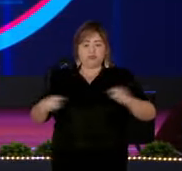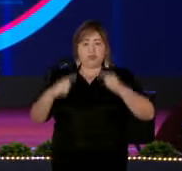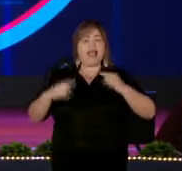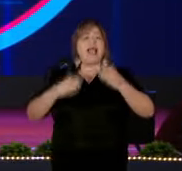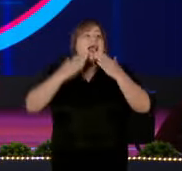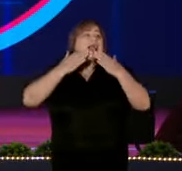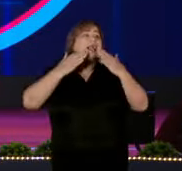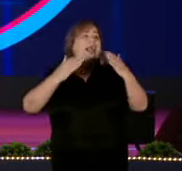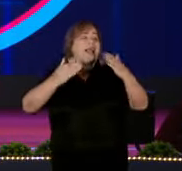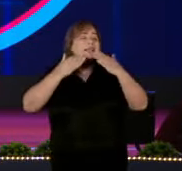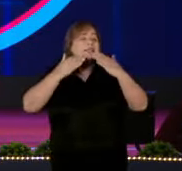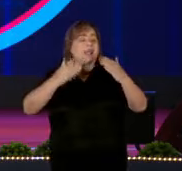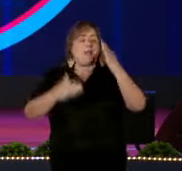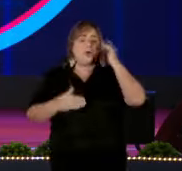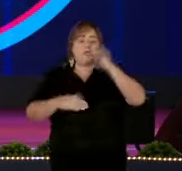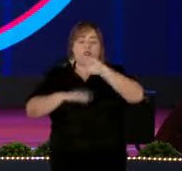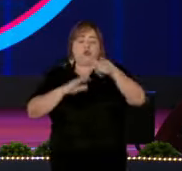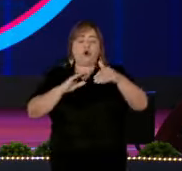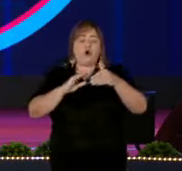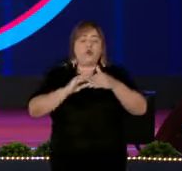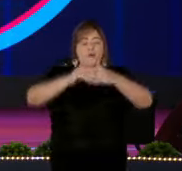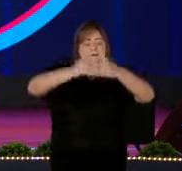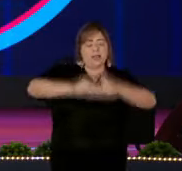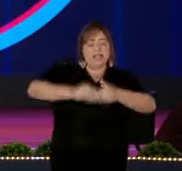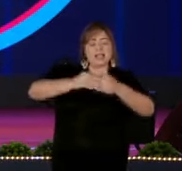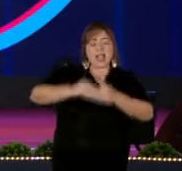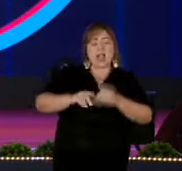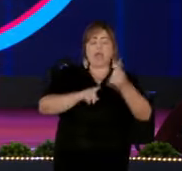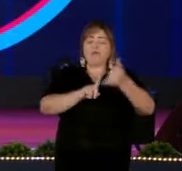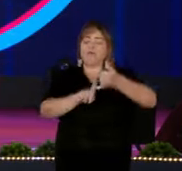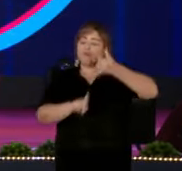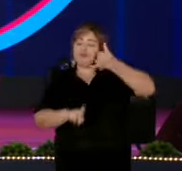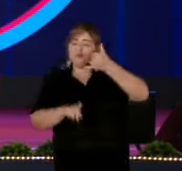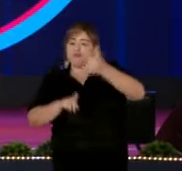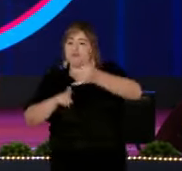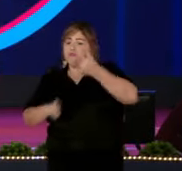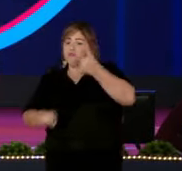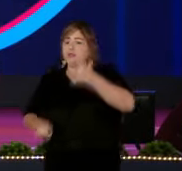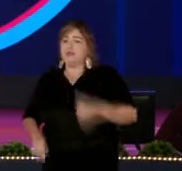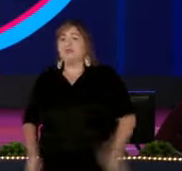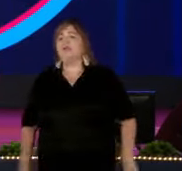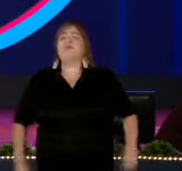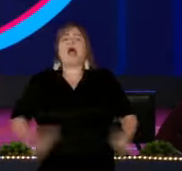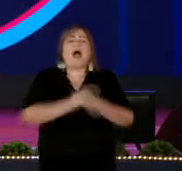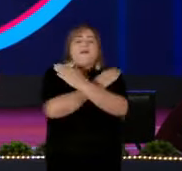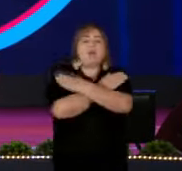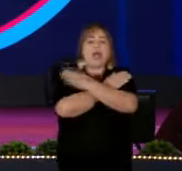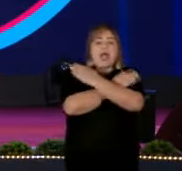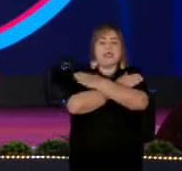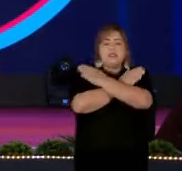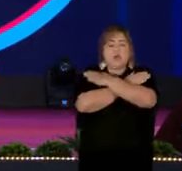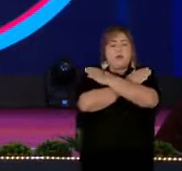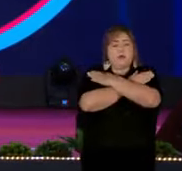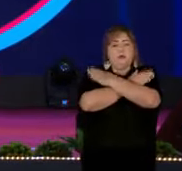todos los que me felicitaron por las redes y me llamaron. Un abrazo. Si no le contesté, ahora un abrazo, un fuerte abrazo